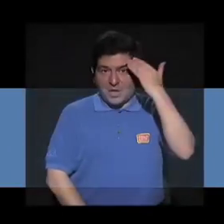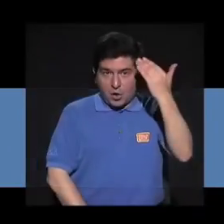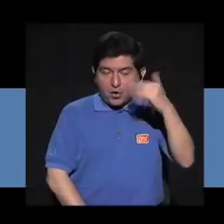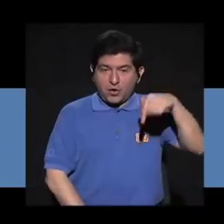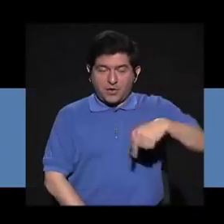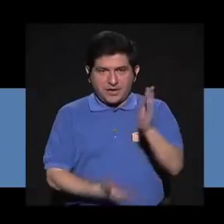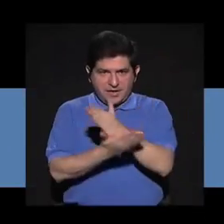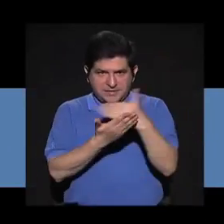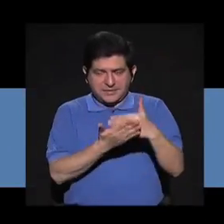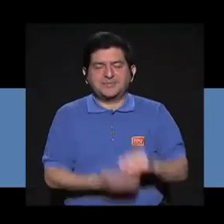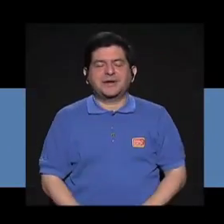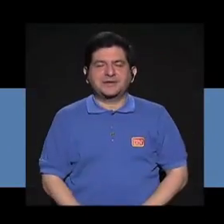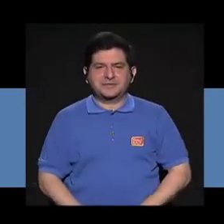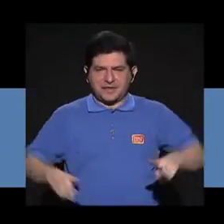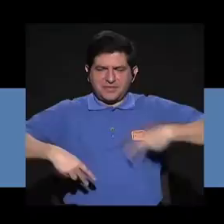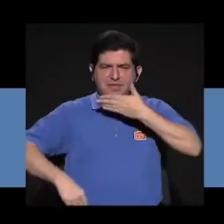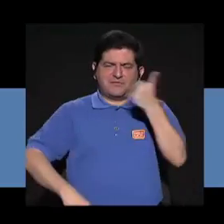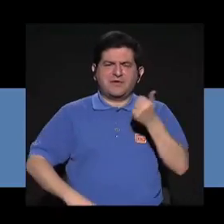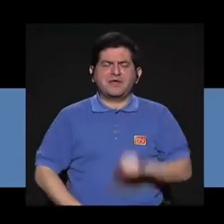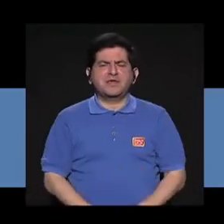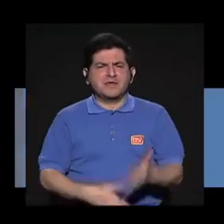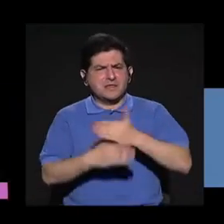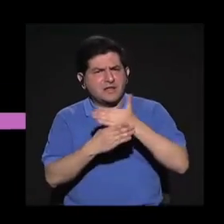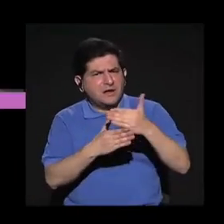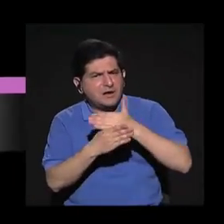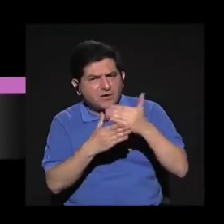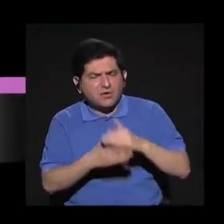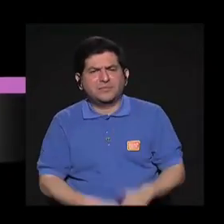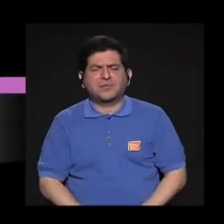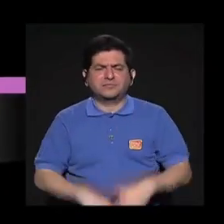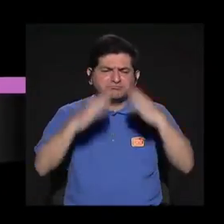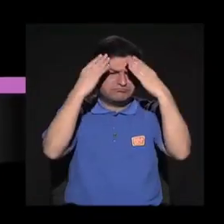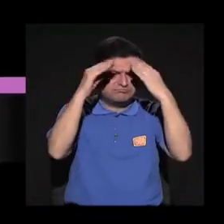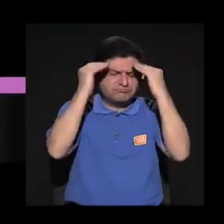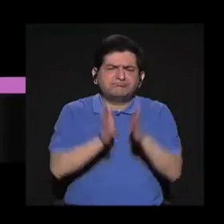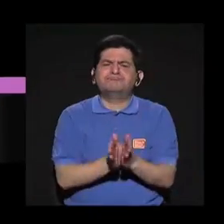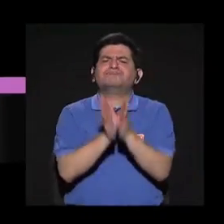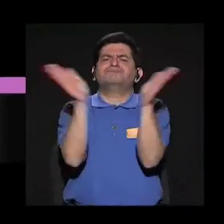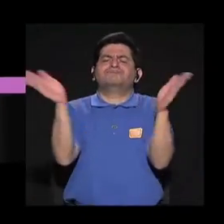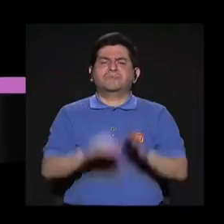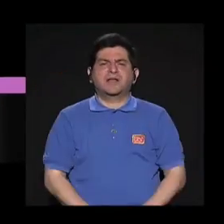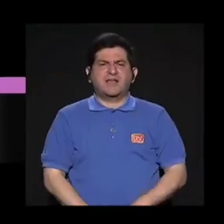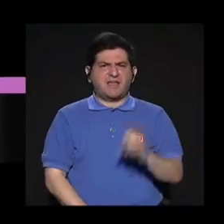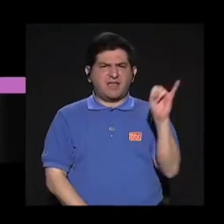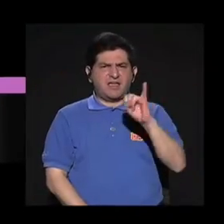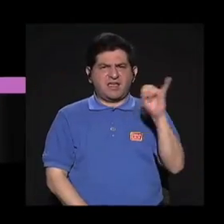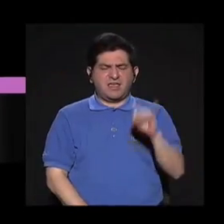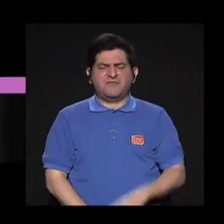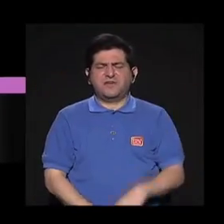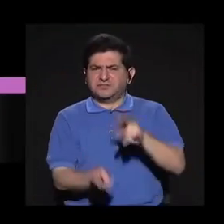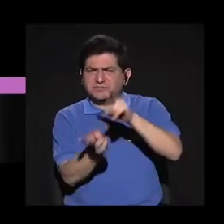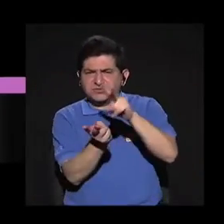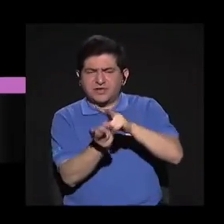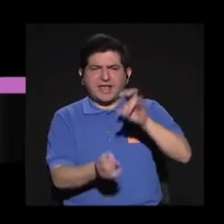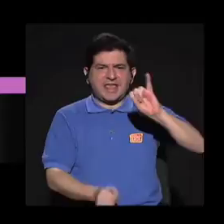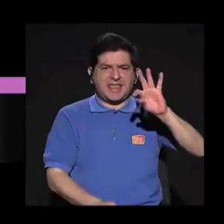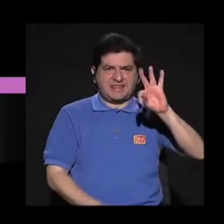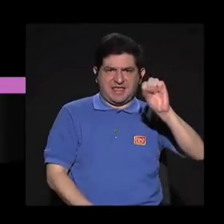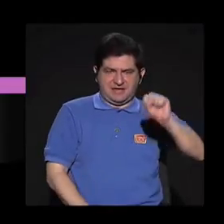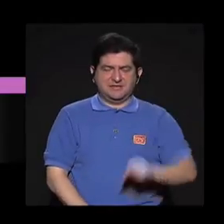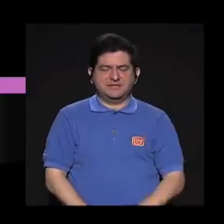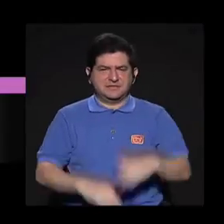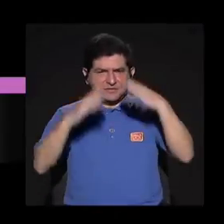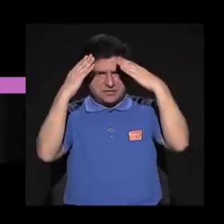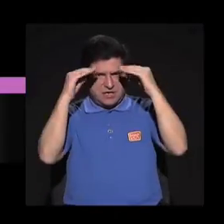Hola, en esta sección de Vivir Mejor vamos a compartir con ustedes algunos datos generales de infecciones de transmisión sexual.